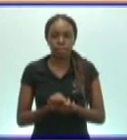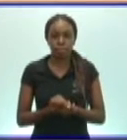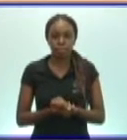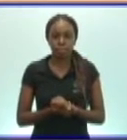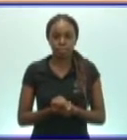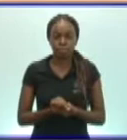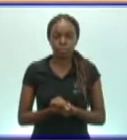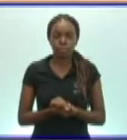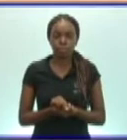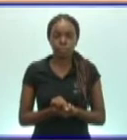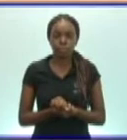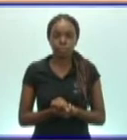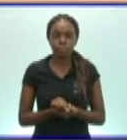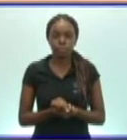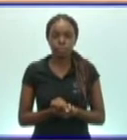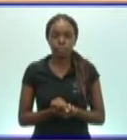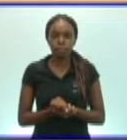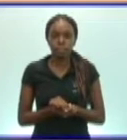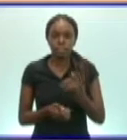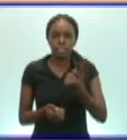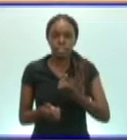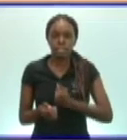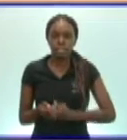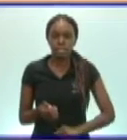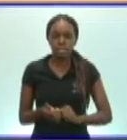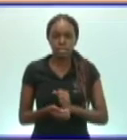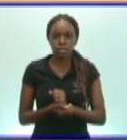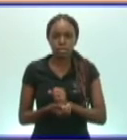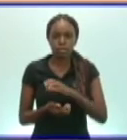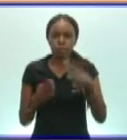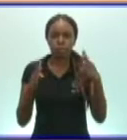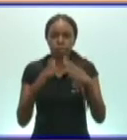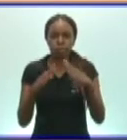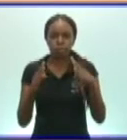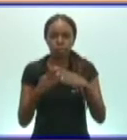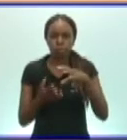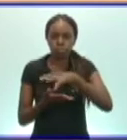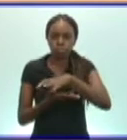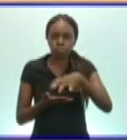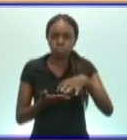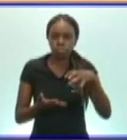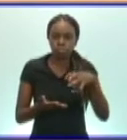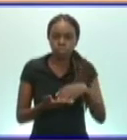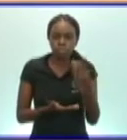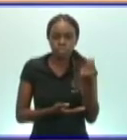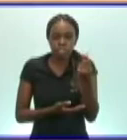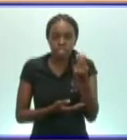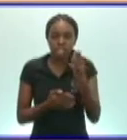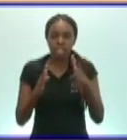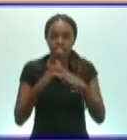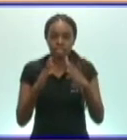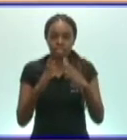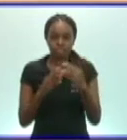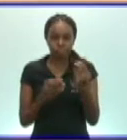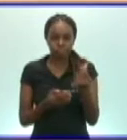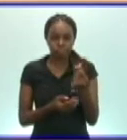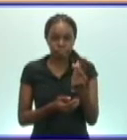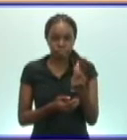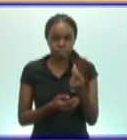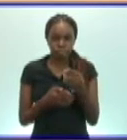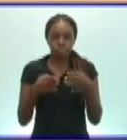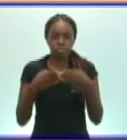Céspedes y del Castillo, nacido en hogar de abolengo, típico de los adinerados terratenientes del Valle del